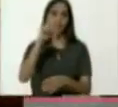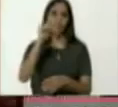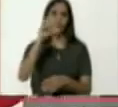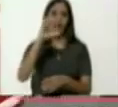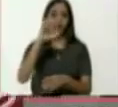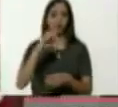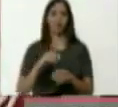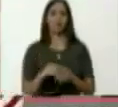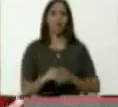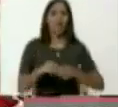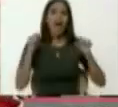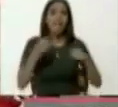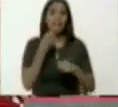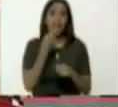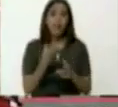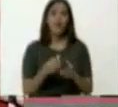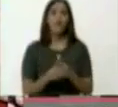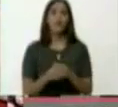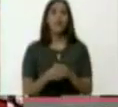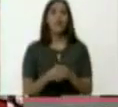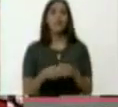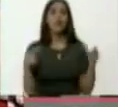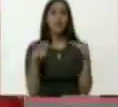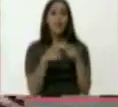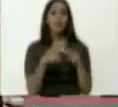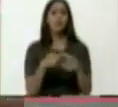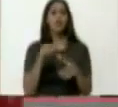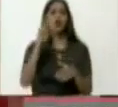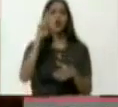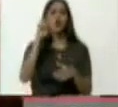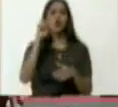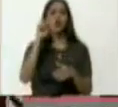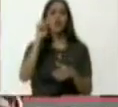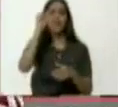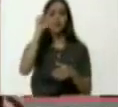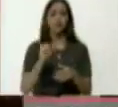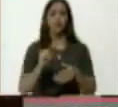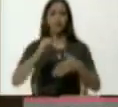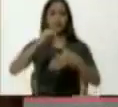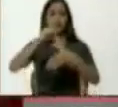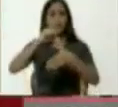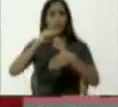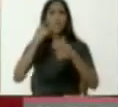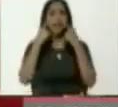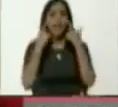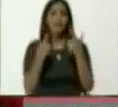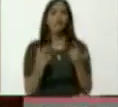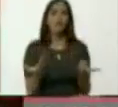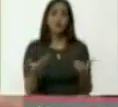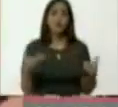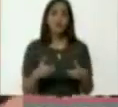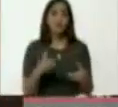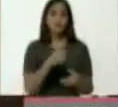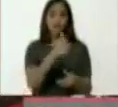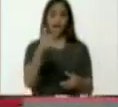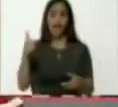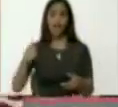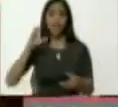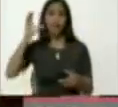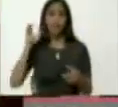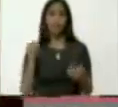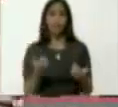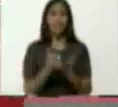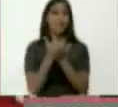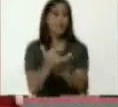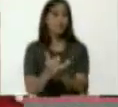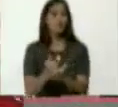Aquí sería buenísimo una reunión de UNASUR para ver cuáles son los esfuerzos que va a hacer cada país con respecto al Amazonas,